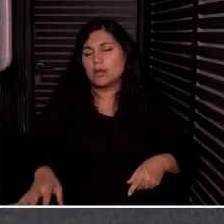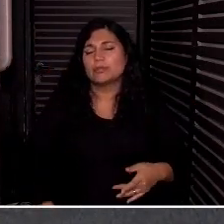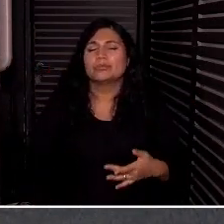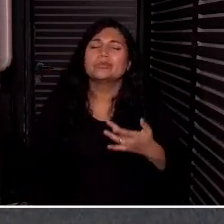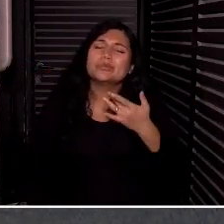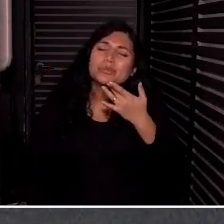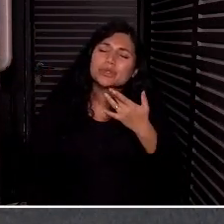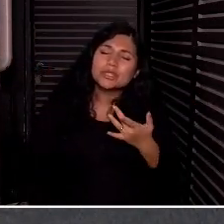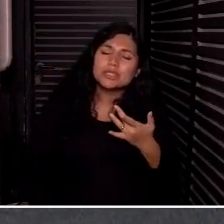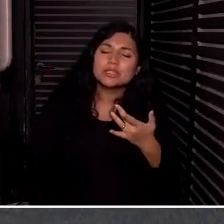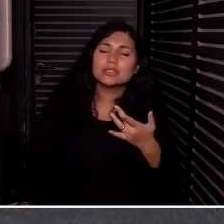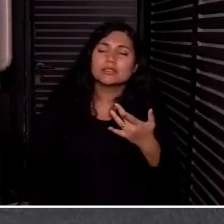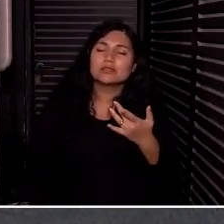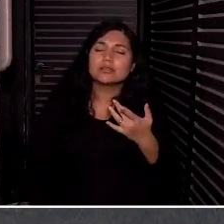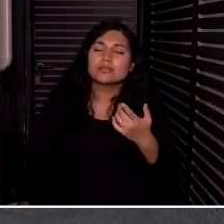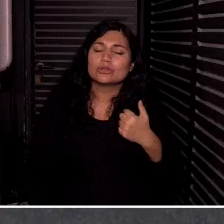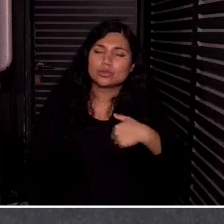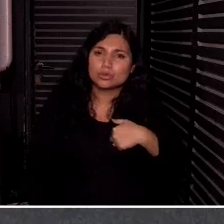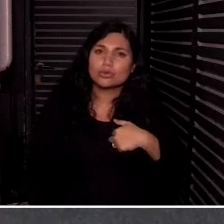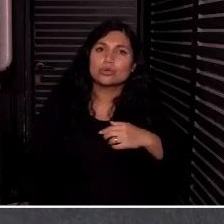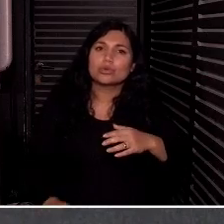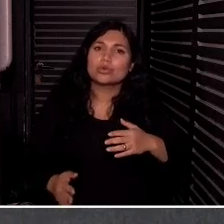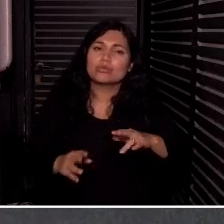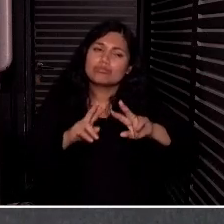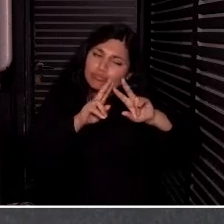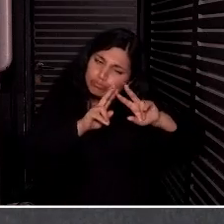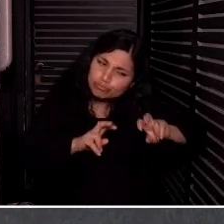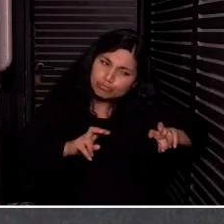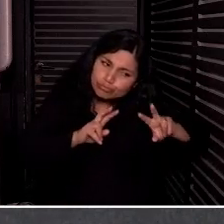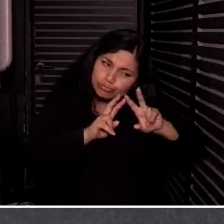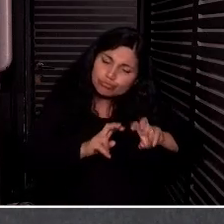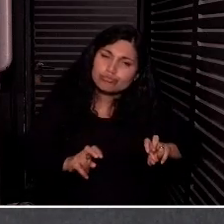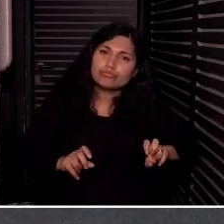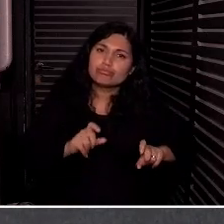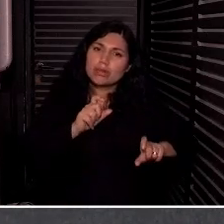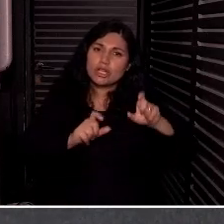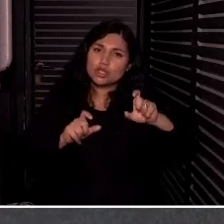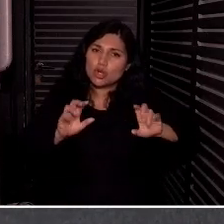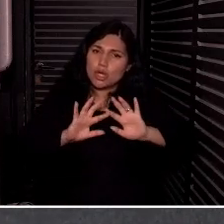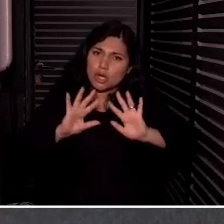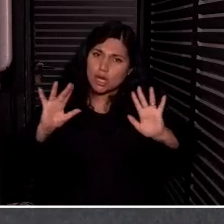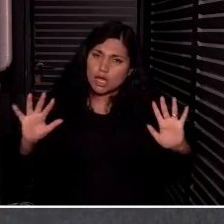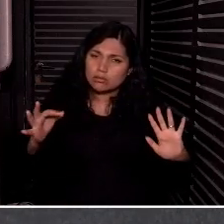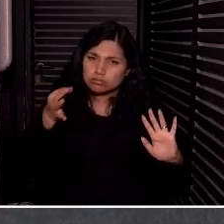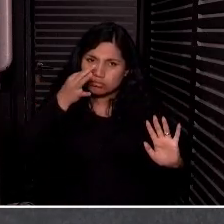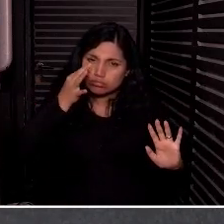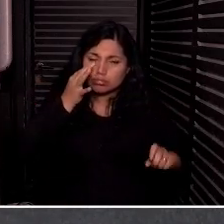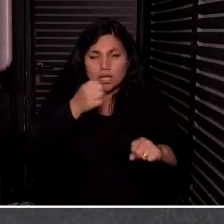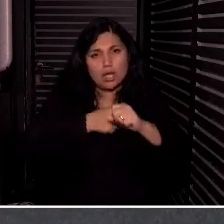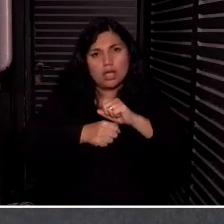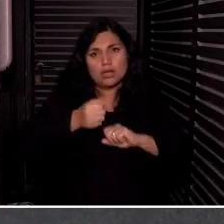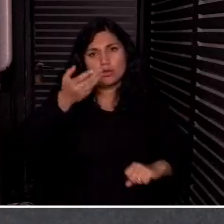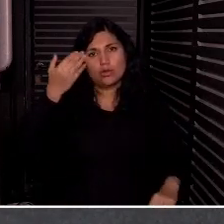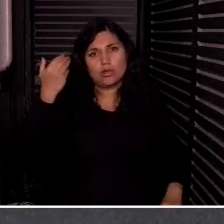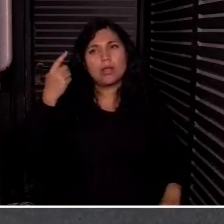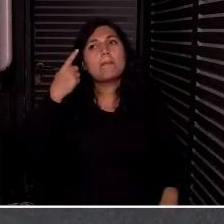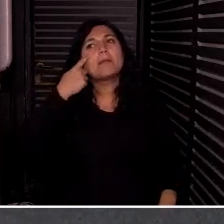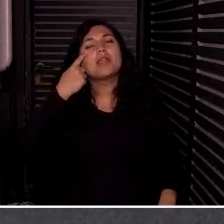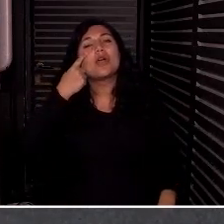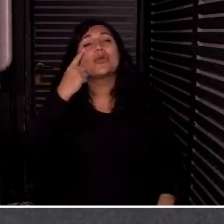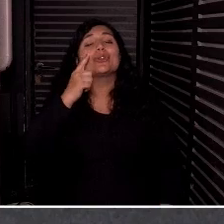interesa Por qué empecé a hacer estudios de audiencia distintos desde hace muchos años tomemos los